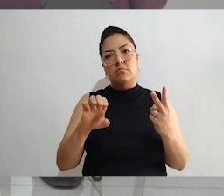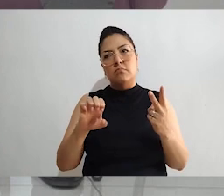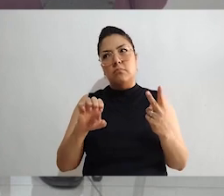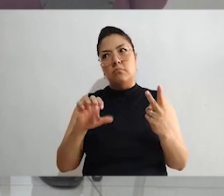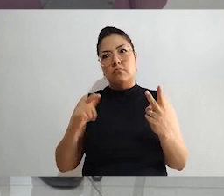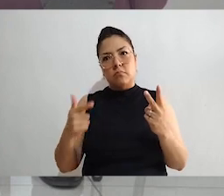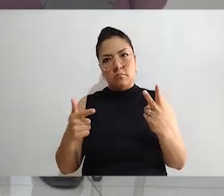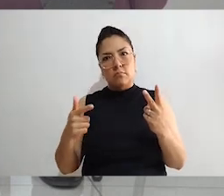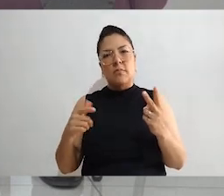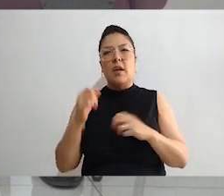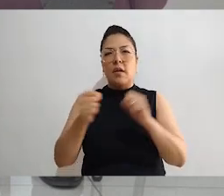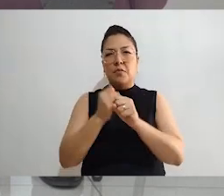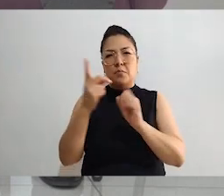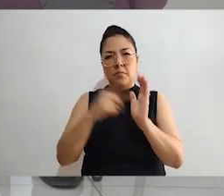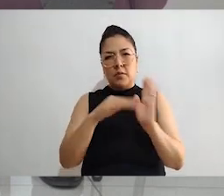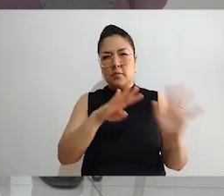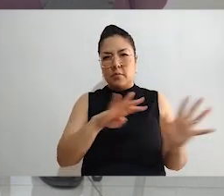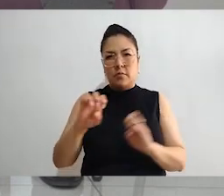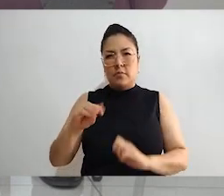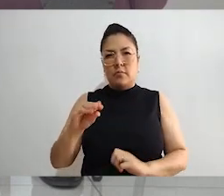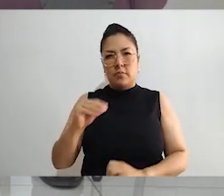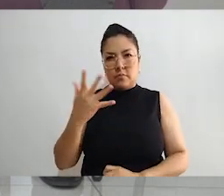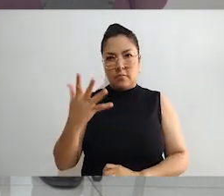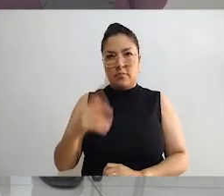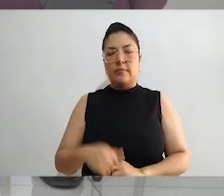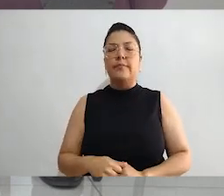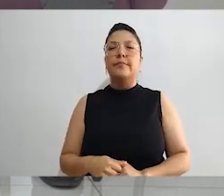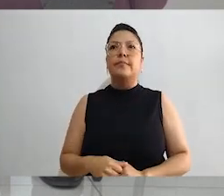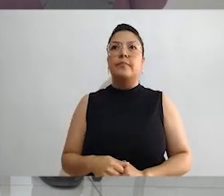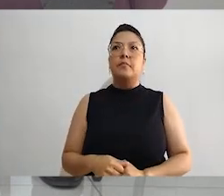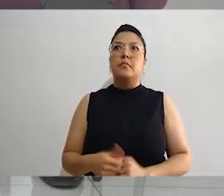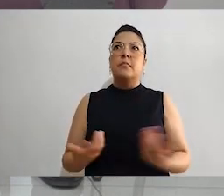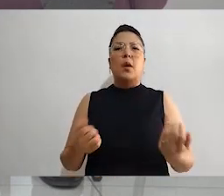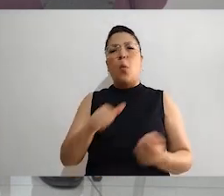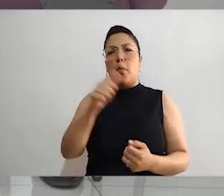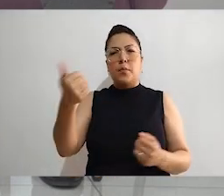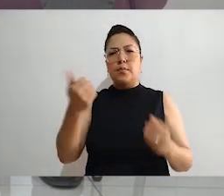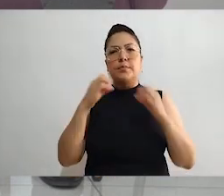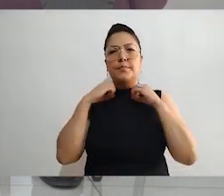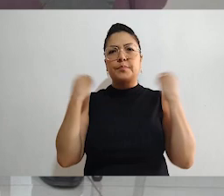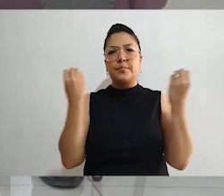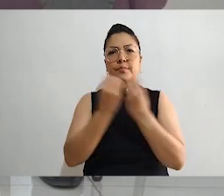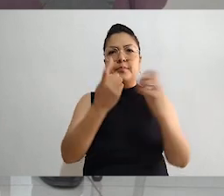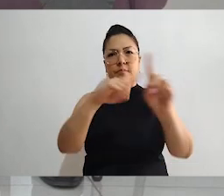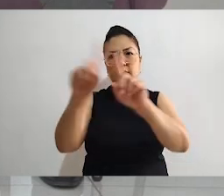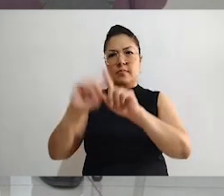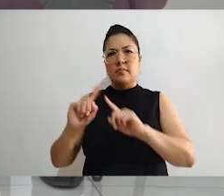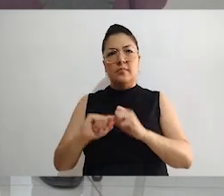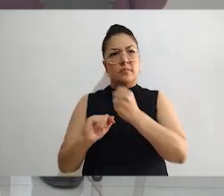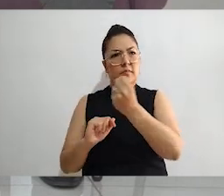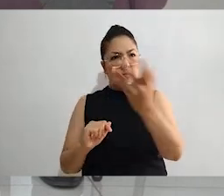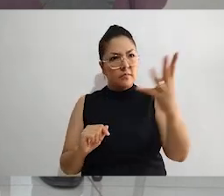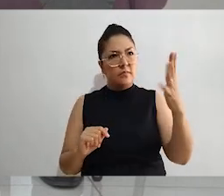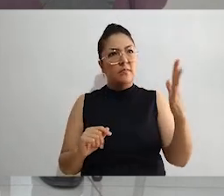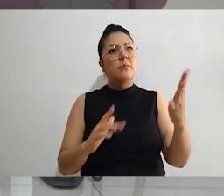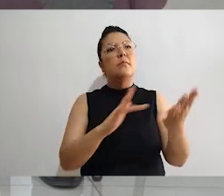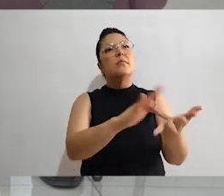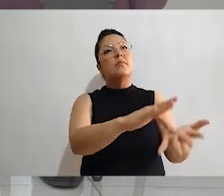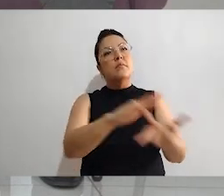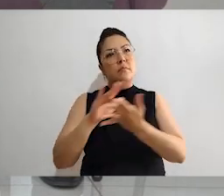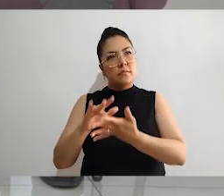en el 95 y otros organismos autónomos que permitió la participación social y ciudadana para que el